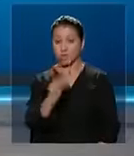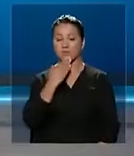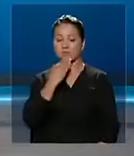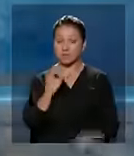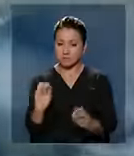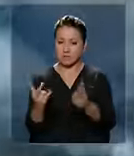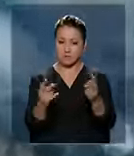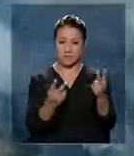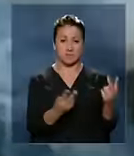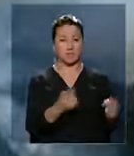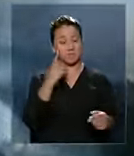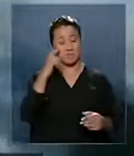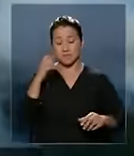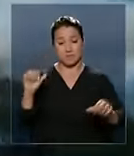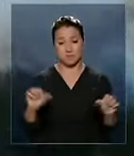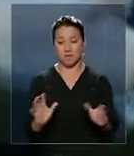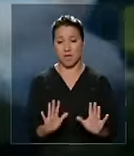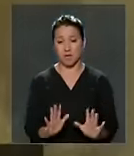condiciones.